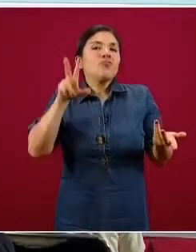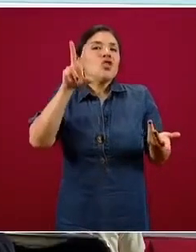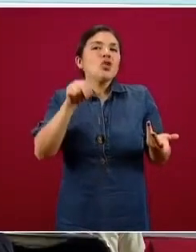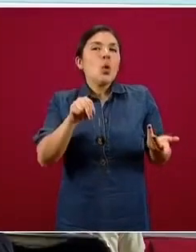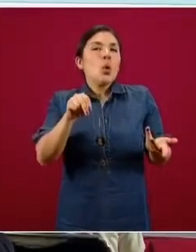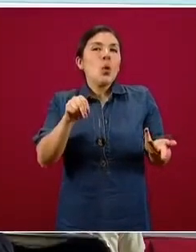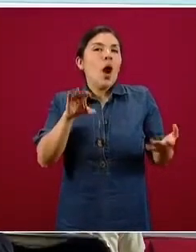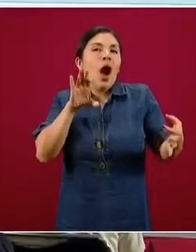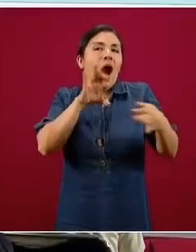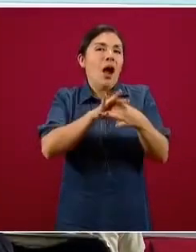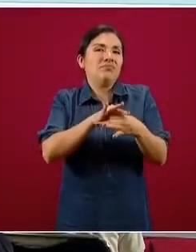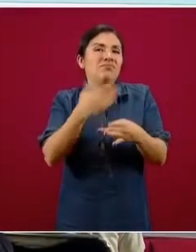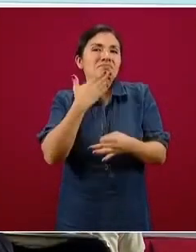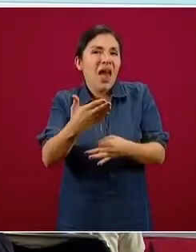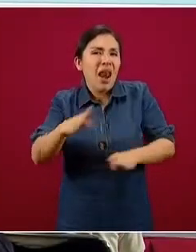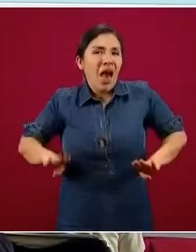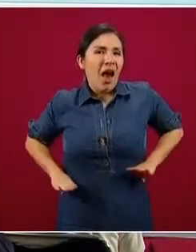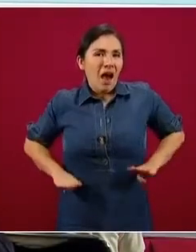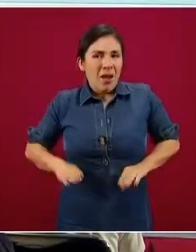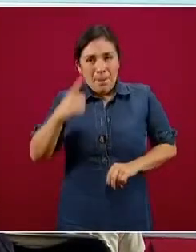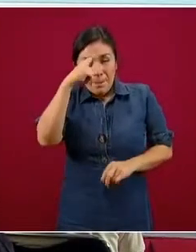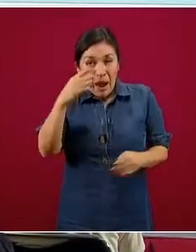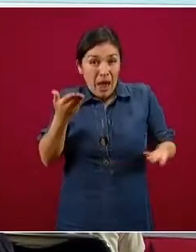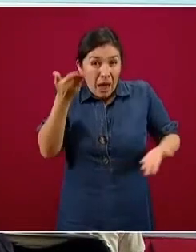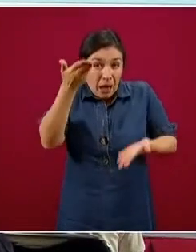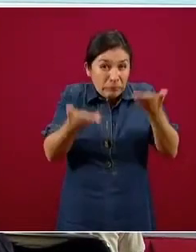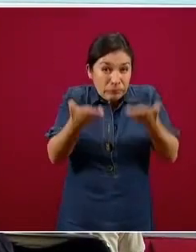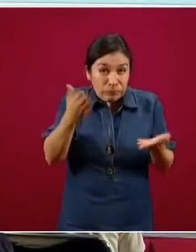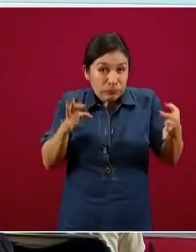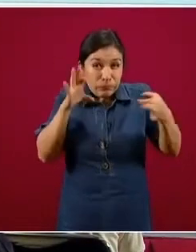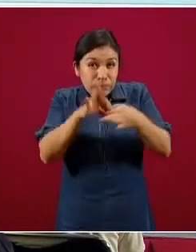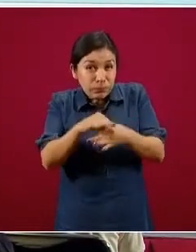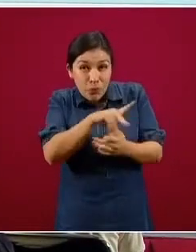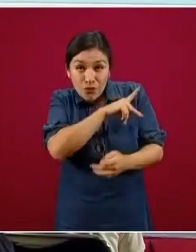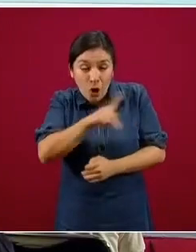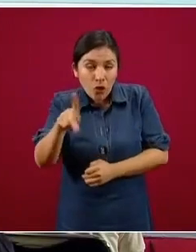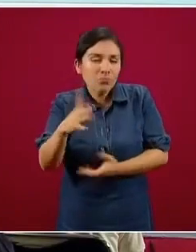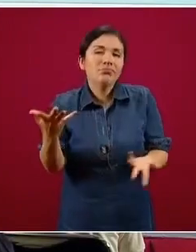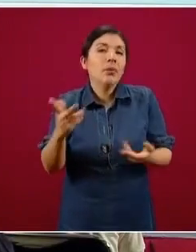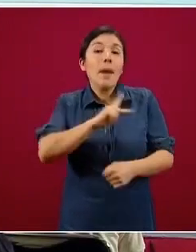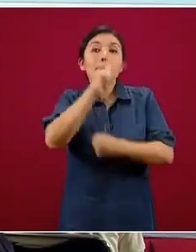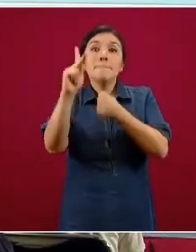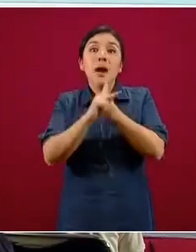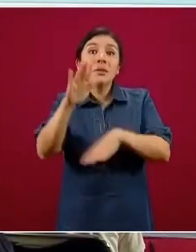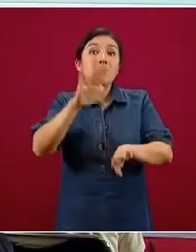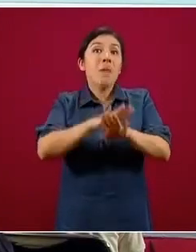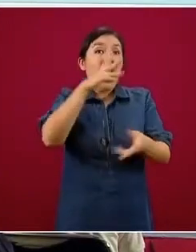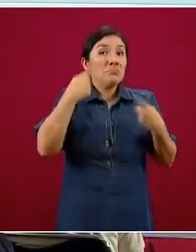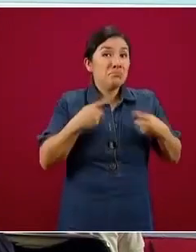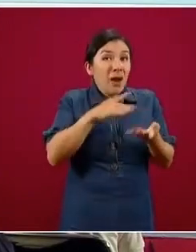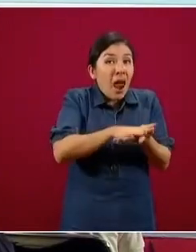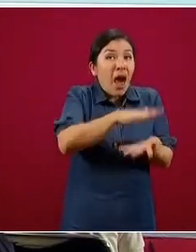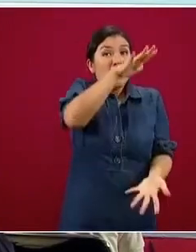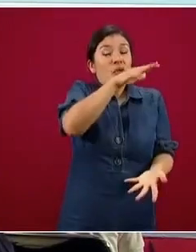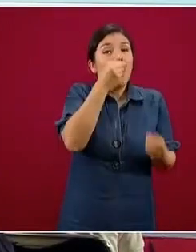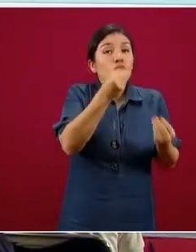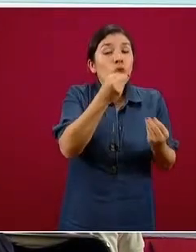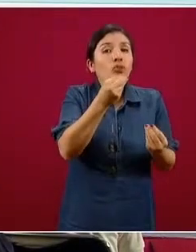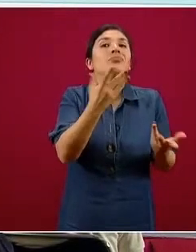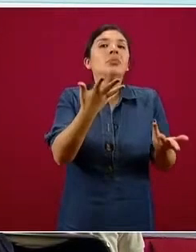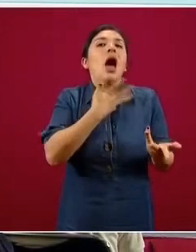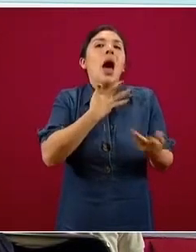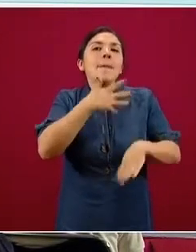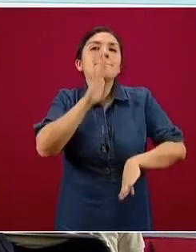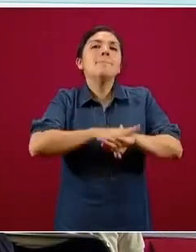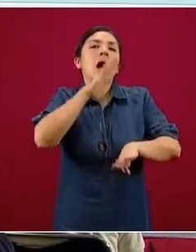despropósito, es completamente inadecuado en términos metodológicos. Evidentemente, países con mayor población al final van a tener